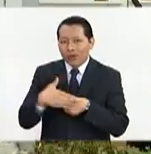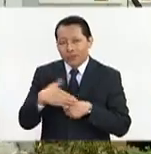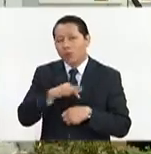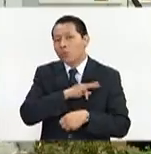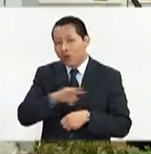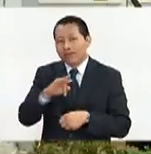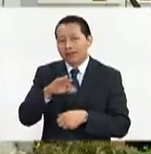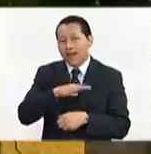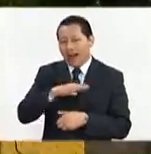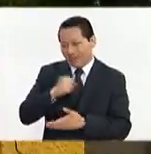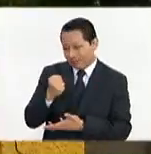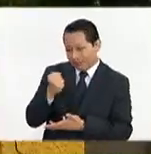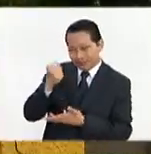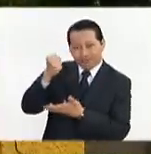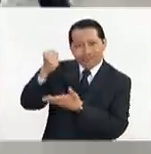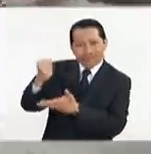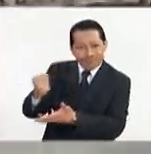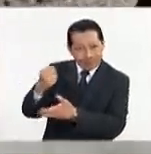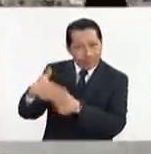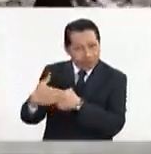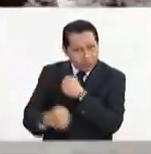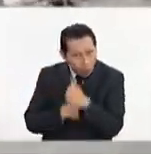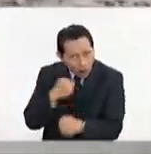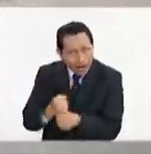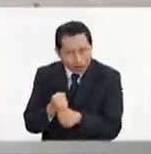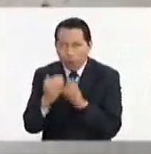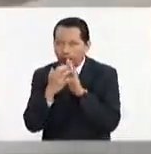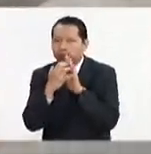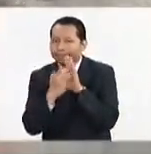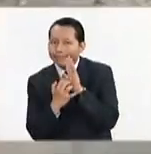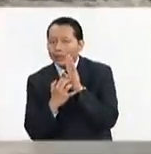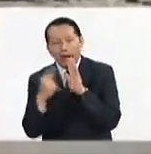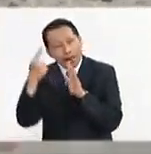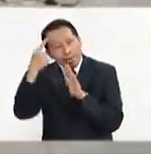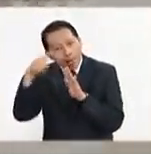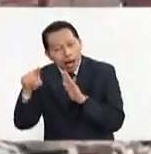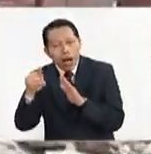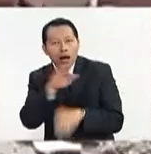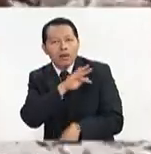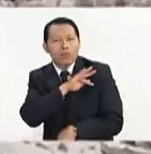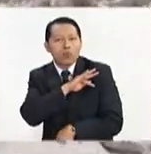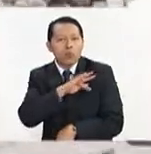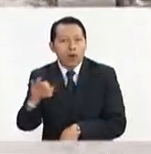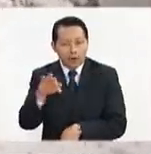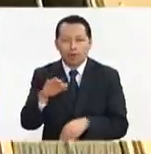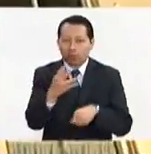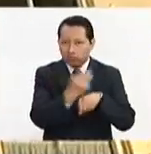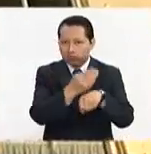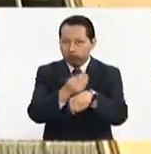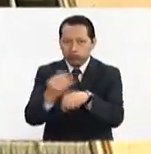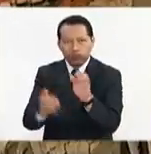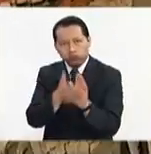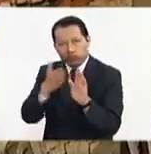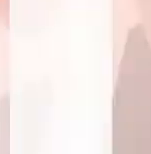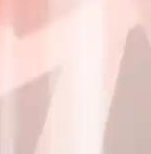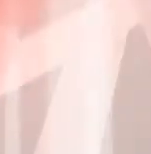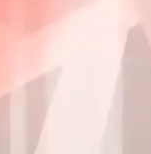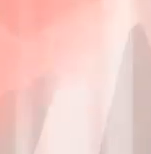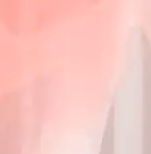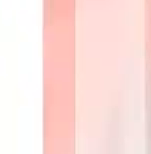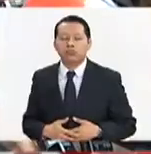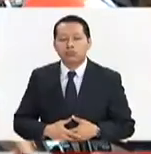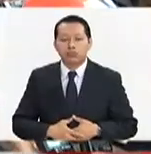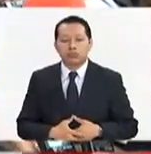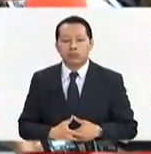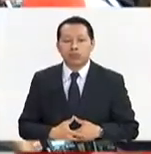económico del siguiente año y se destinen los recursos para la etapa de restauración.